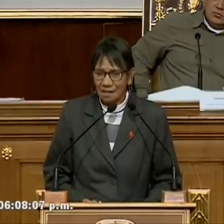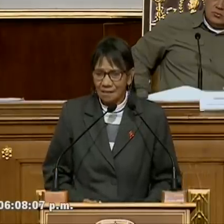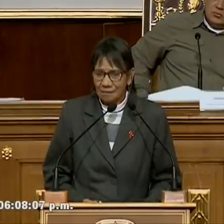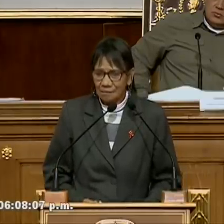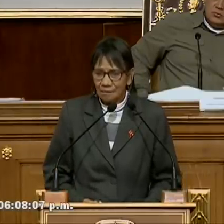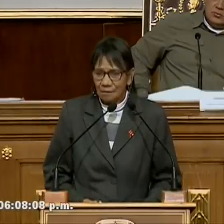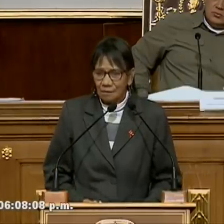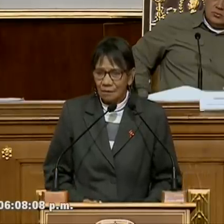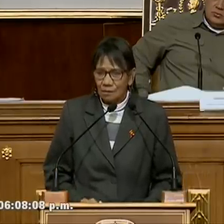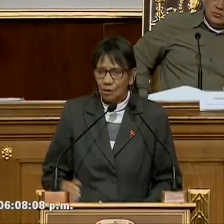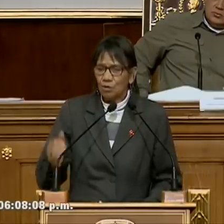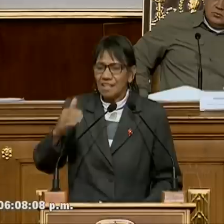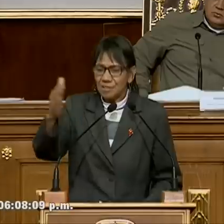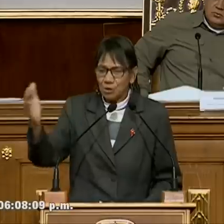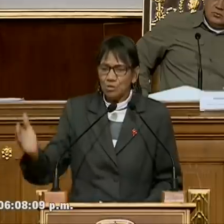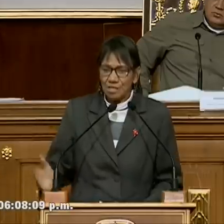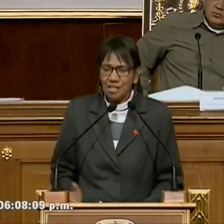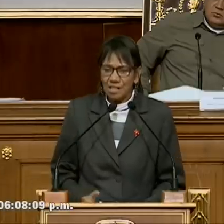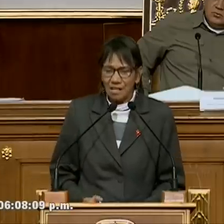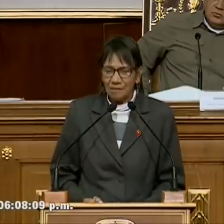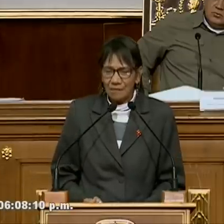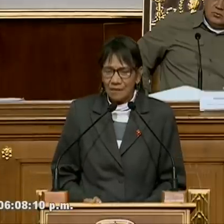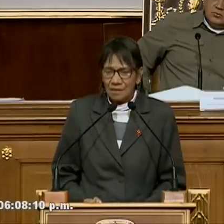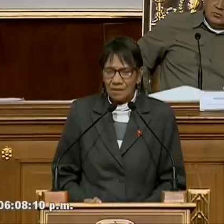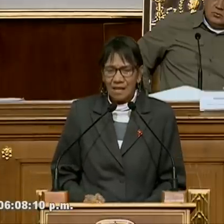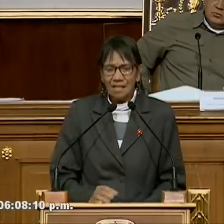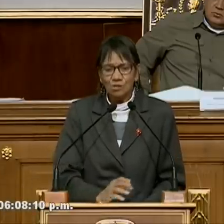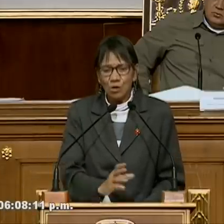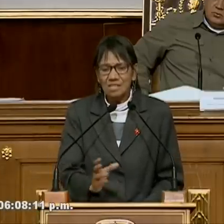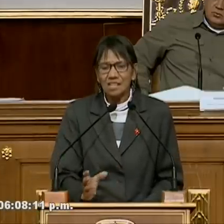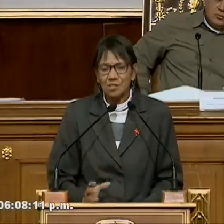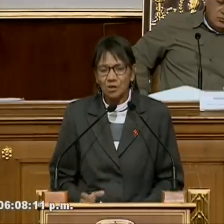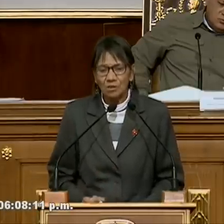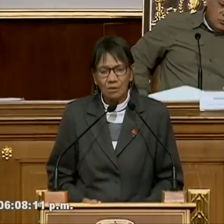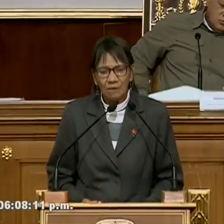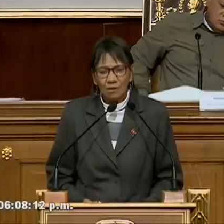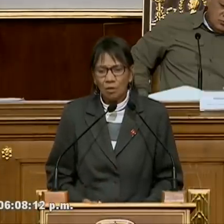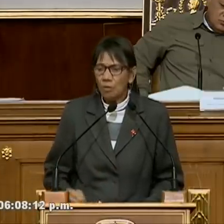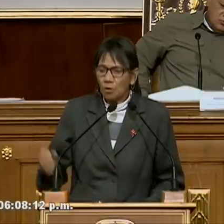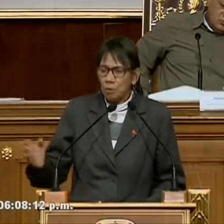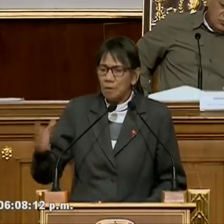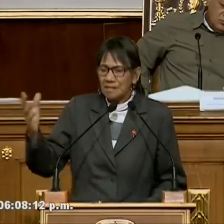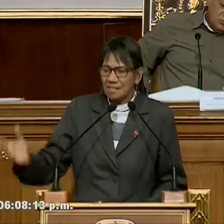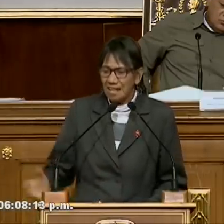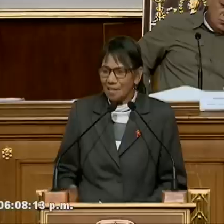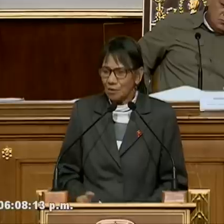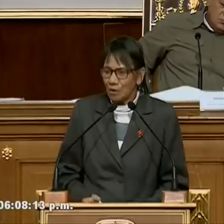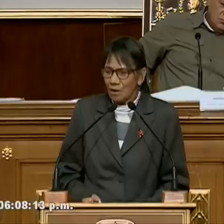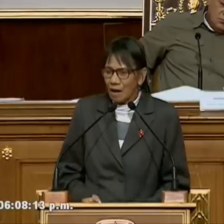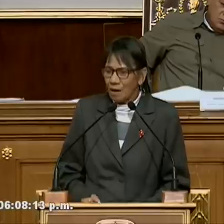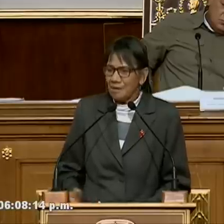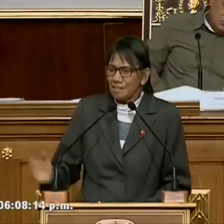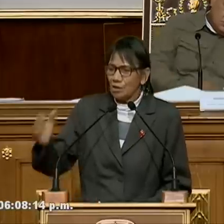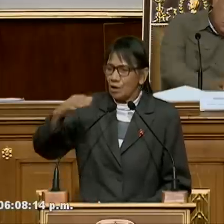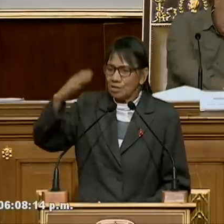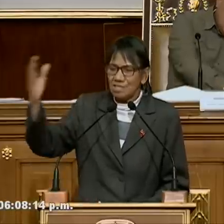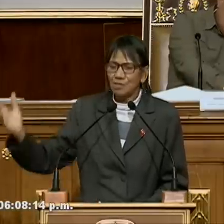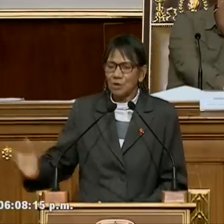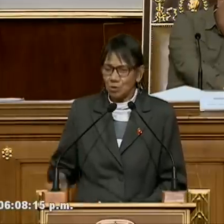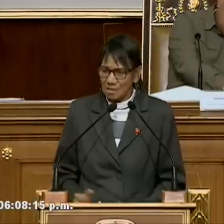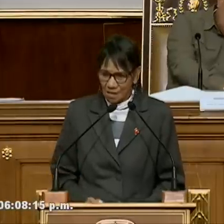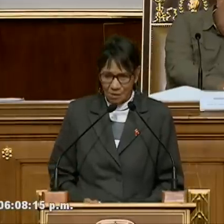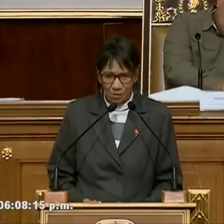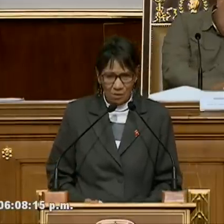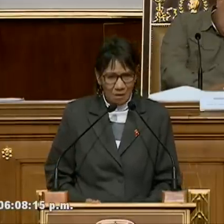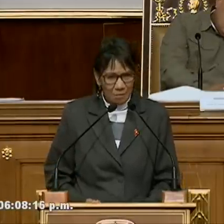Oriente, lo que han hecho con Siria y en toda esa región, cómo grupos mercenarios han venido cautizando a